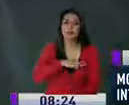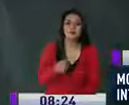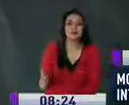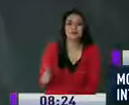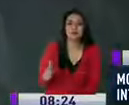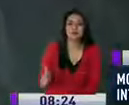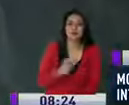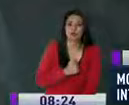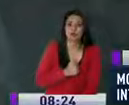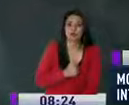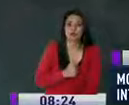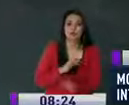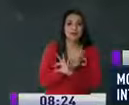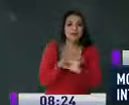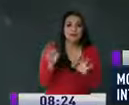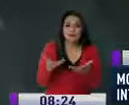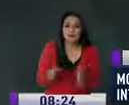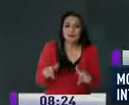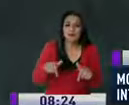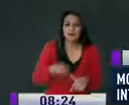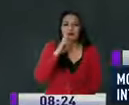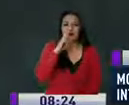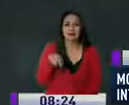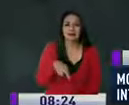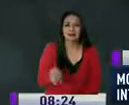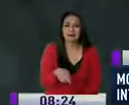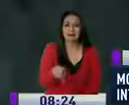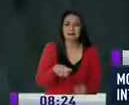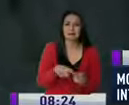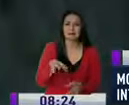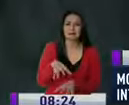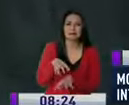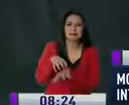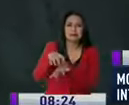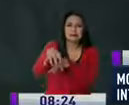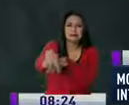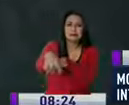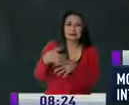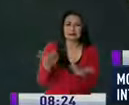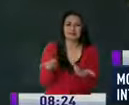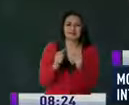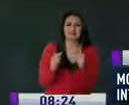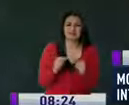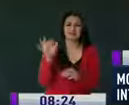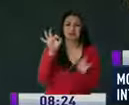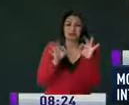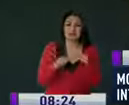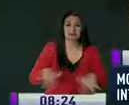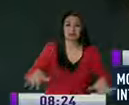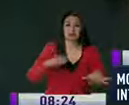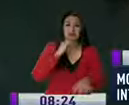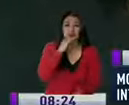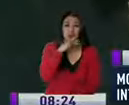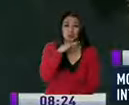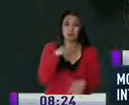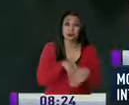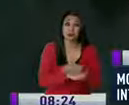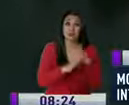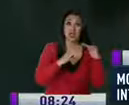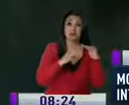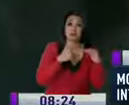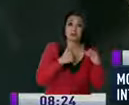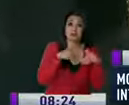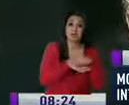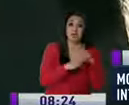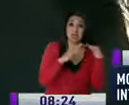el inconveniente es que hay ratas, hay arañas y hay muchos insectos también que se ingresan igual a las casas por la